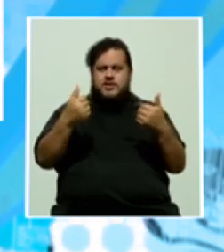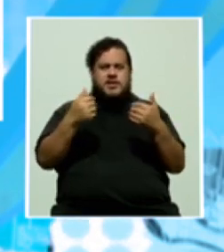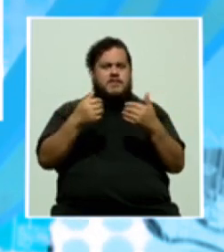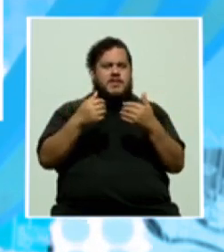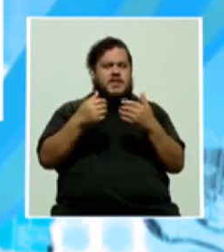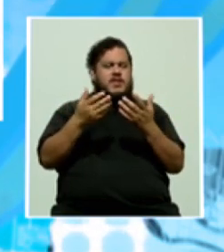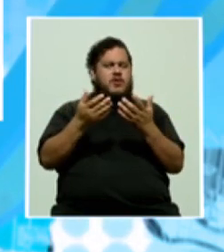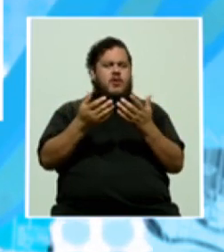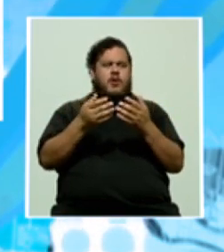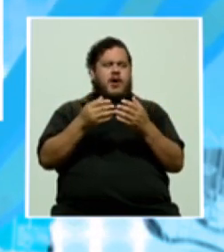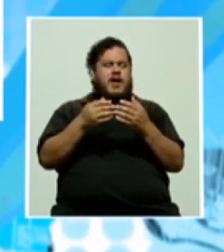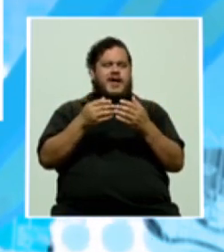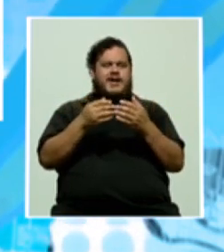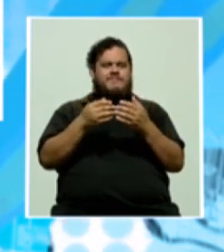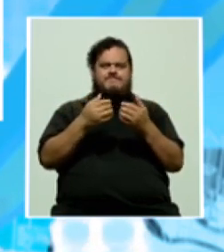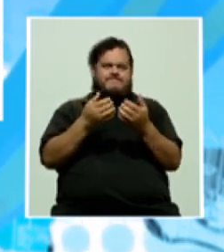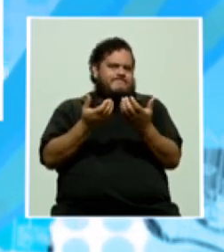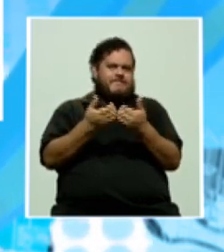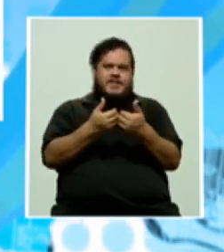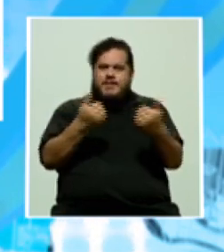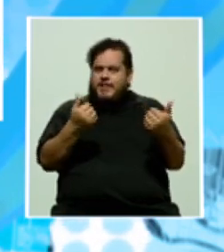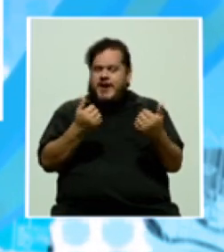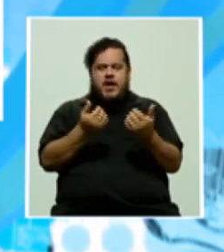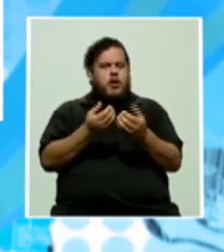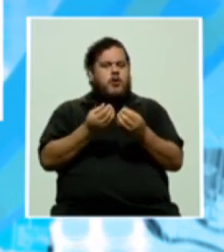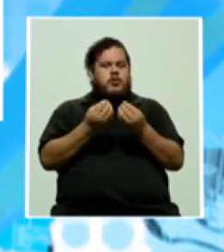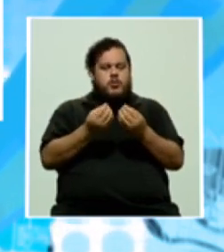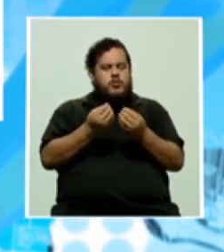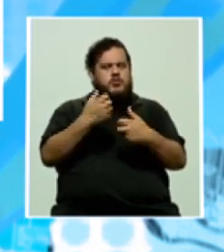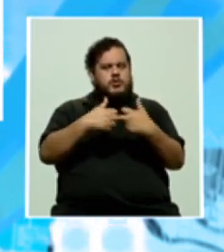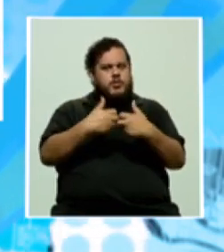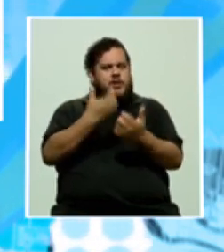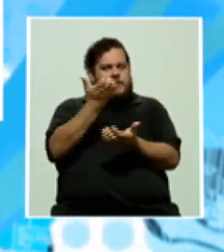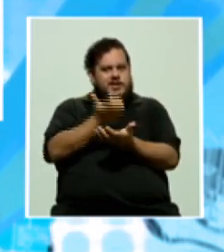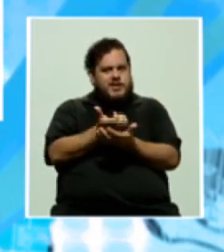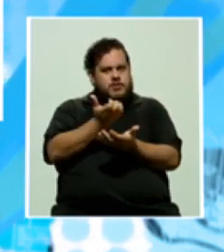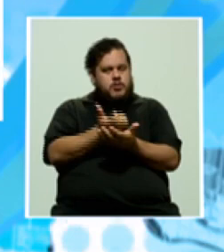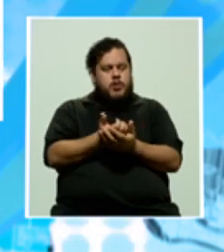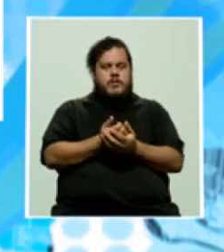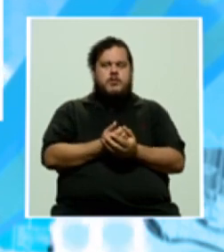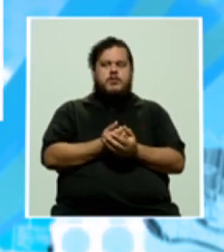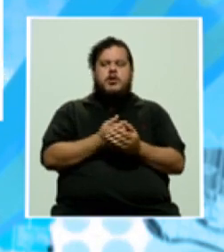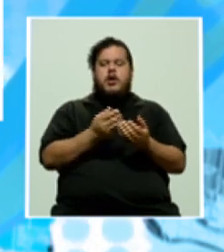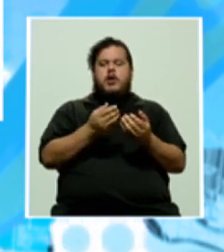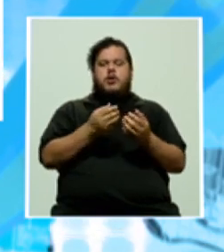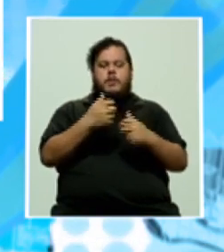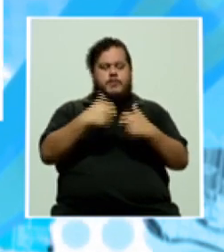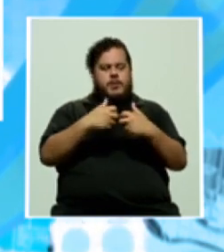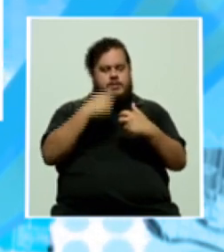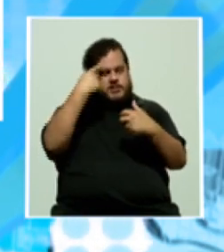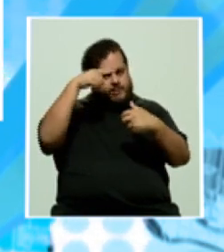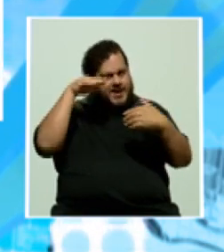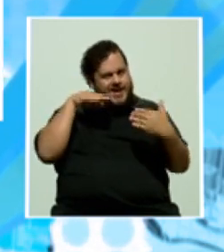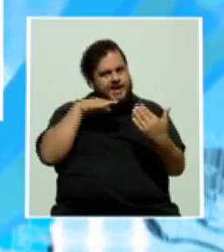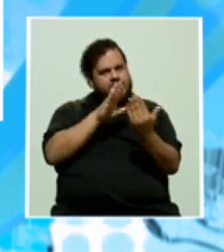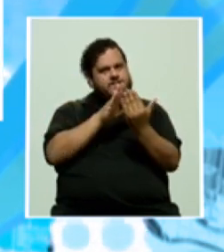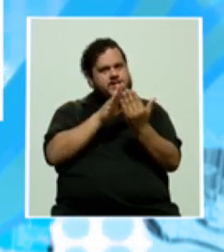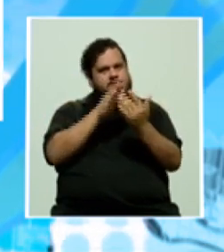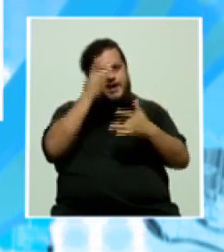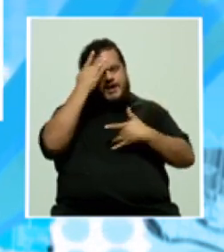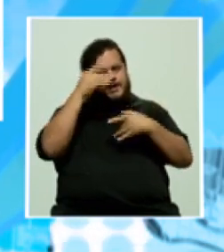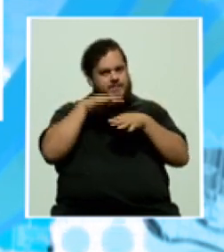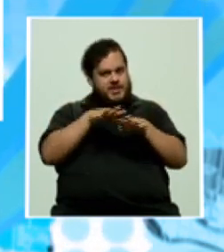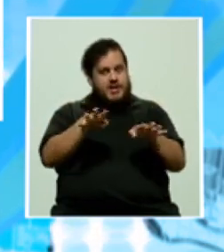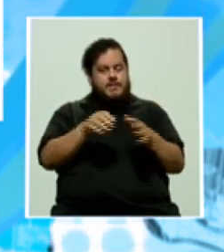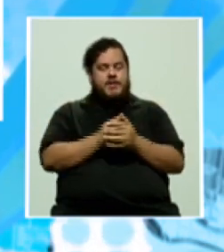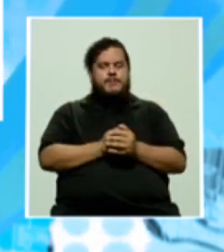agrietado, con una enorme tensión, con problemas económicos, con problemas para enfrentar la pandemia. Es el